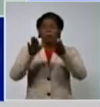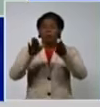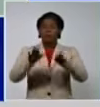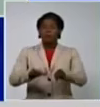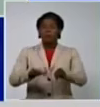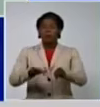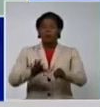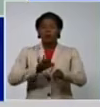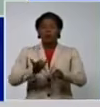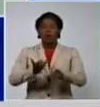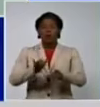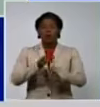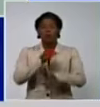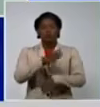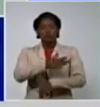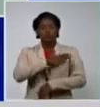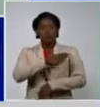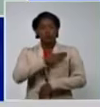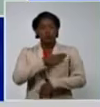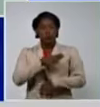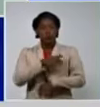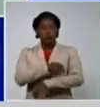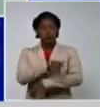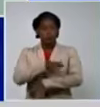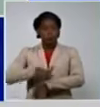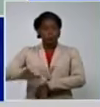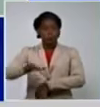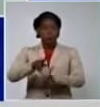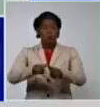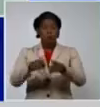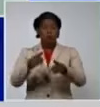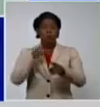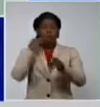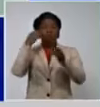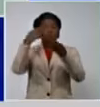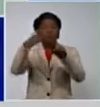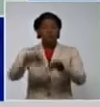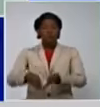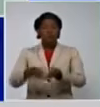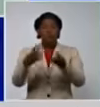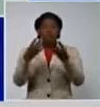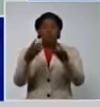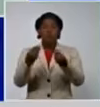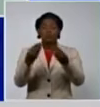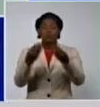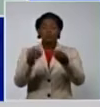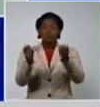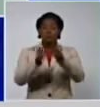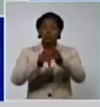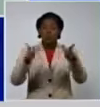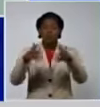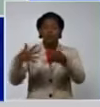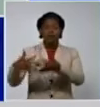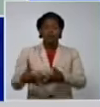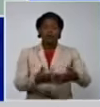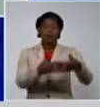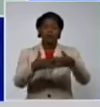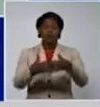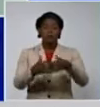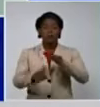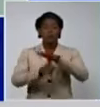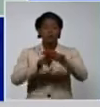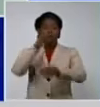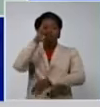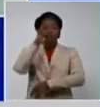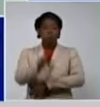luto nacional por el fallecimiento de esta alta cifra de personas con la enfermedad, la